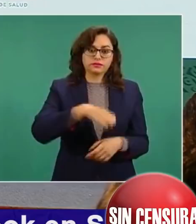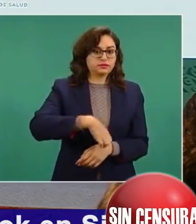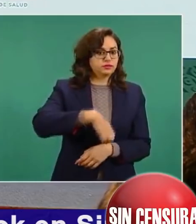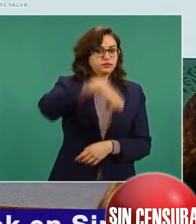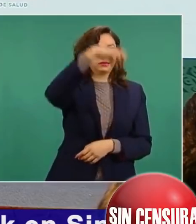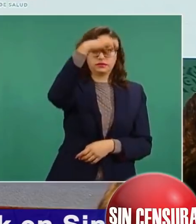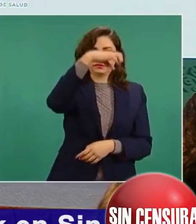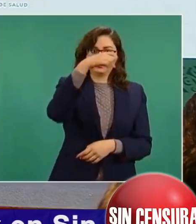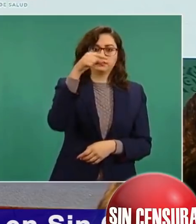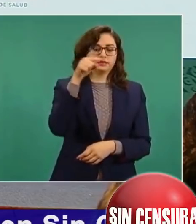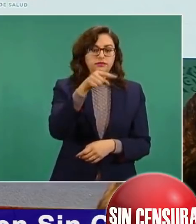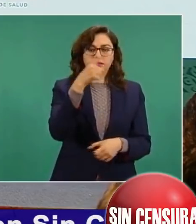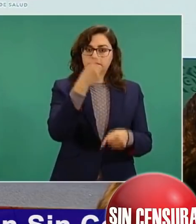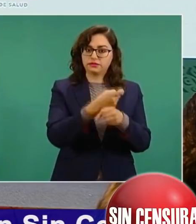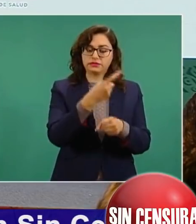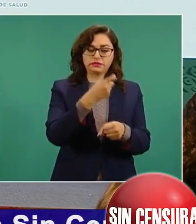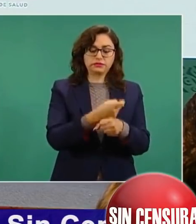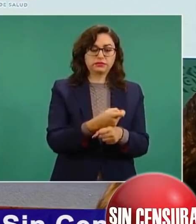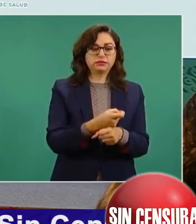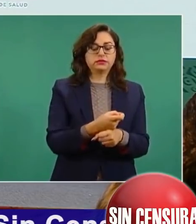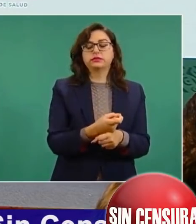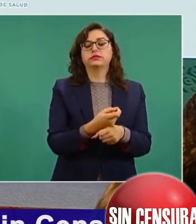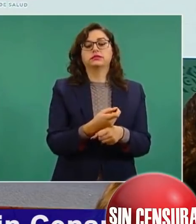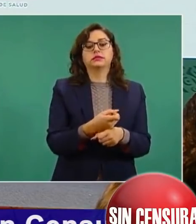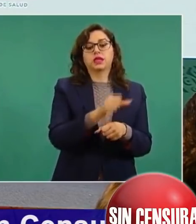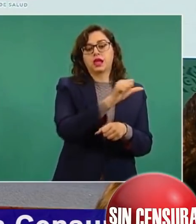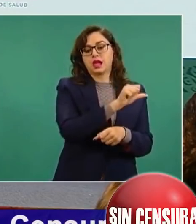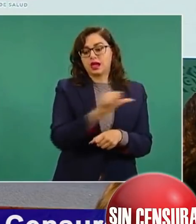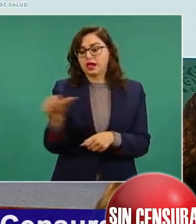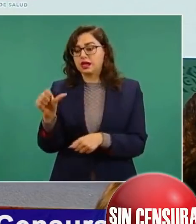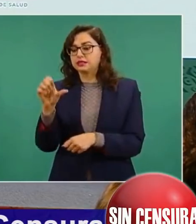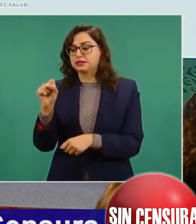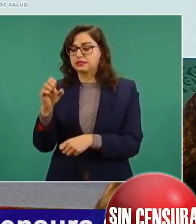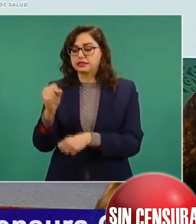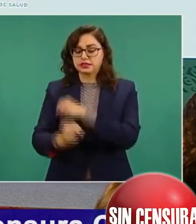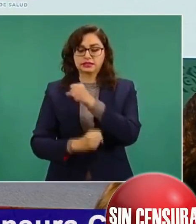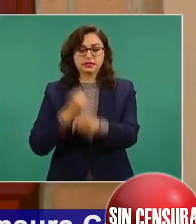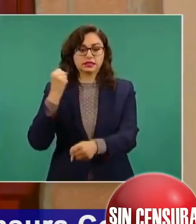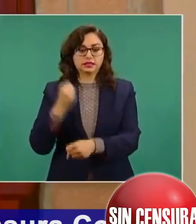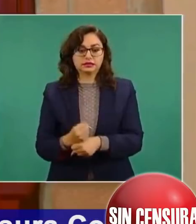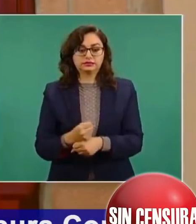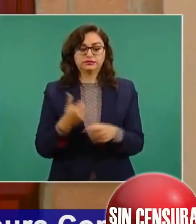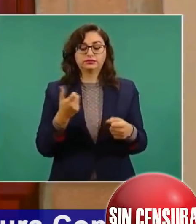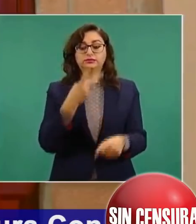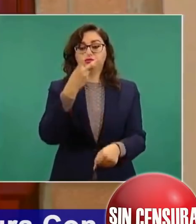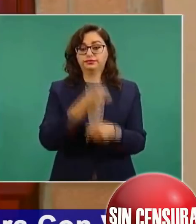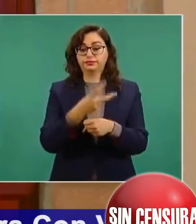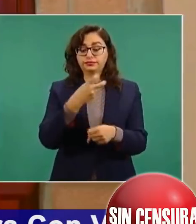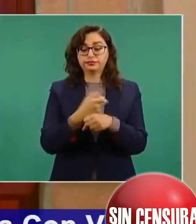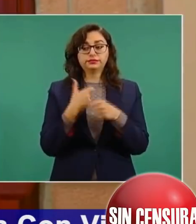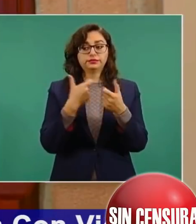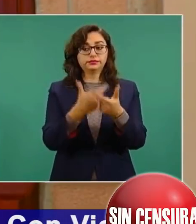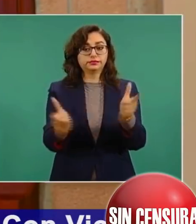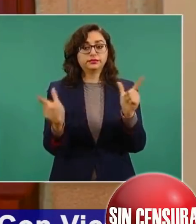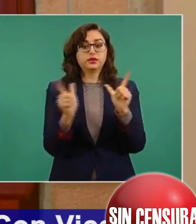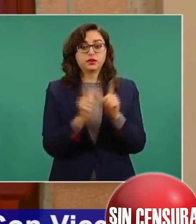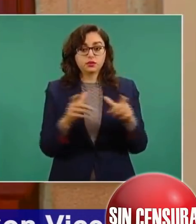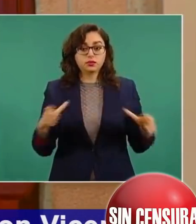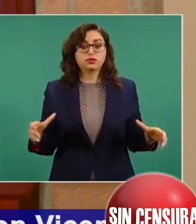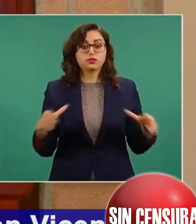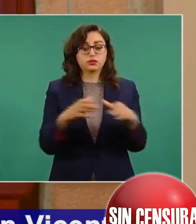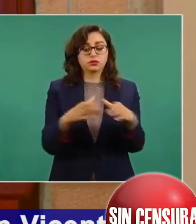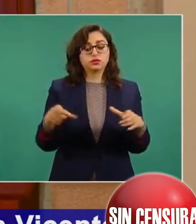seguimos hacia abajo hasta los 60 años, y ese es el bloque de prioridad que marca el rumbo del